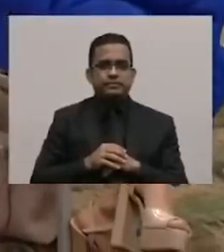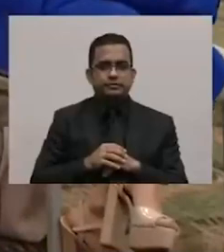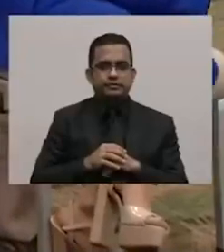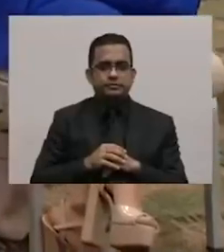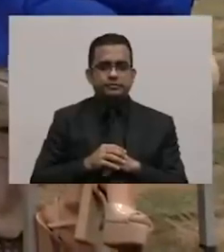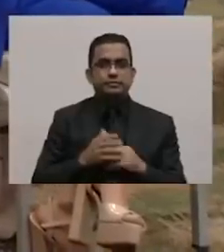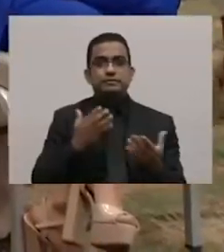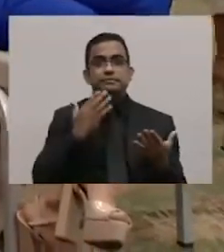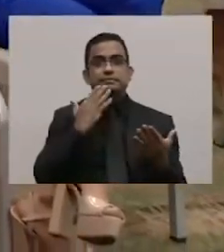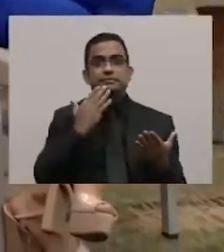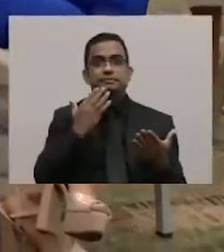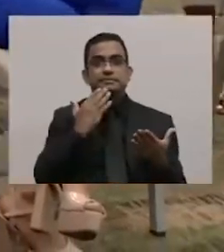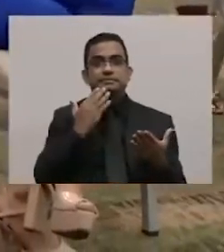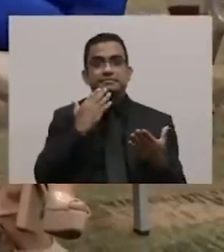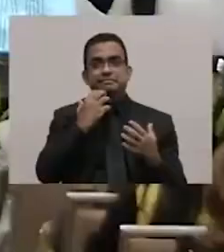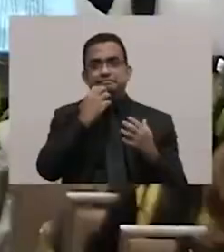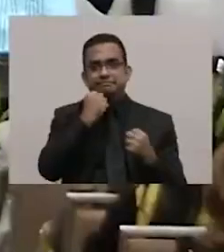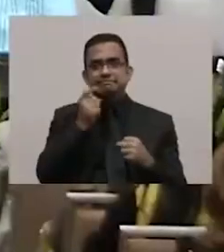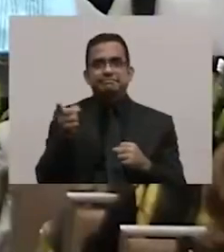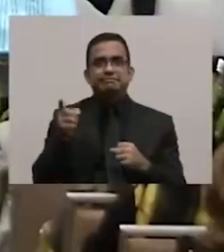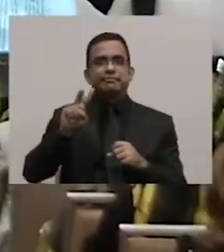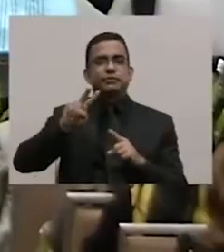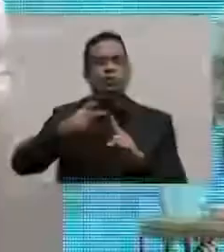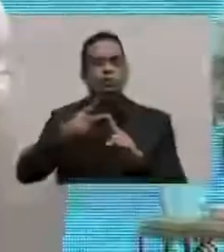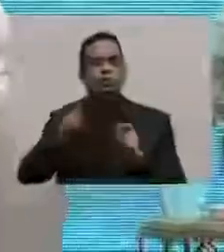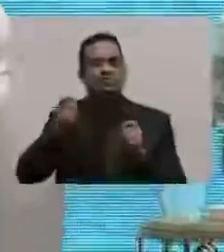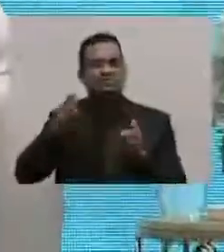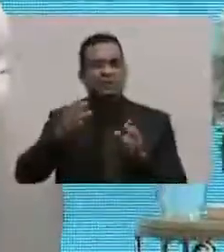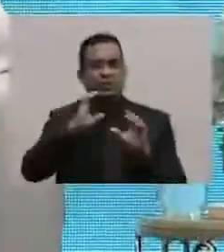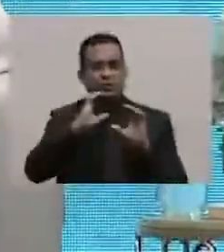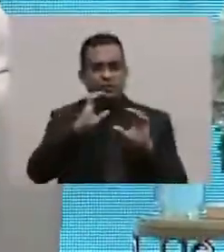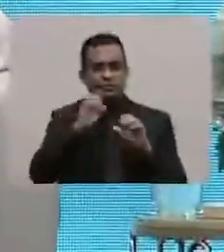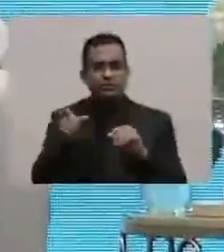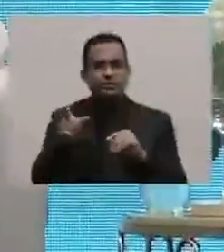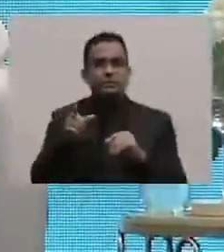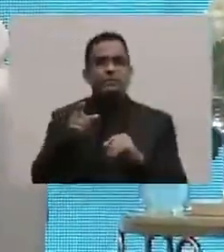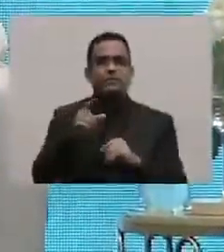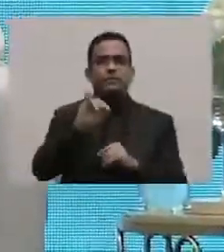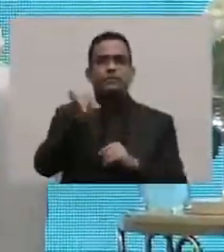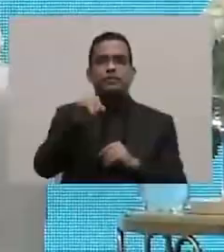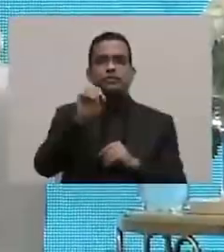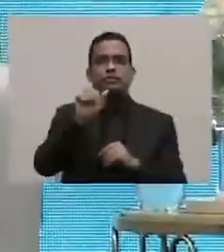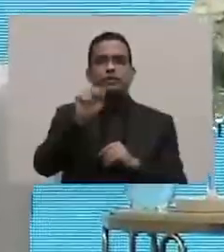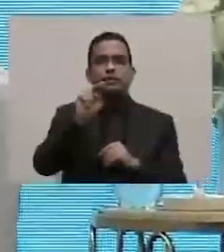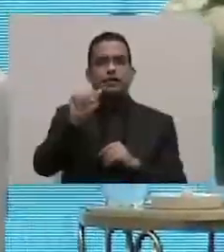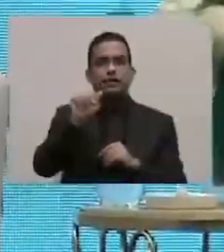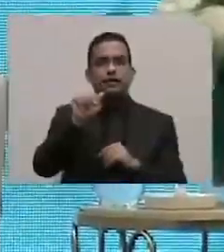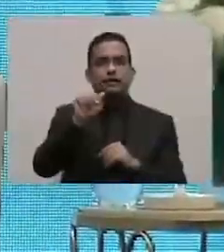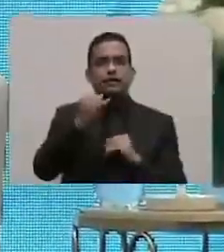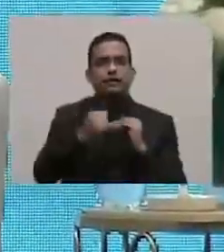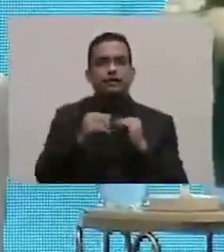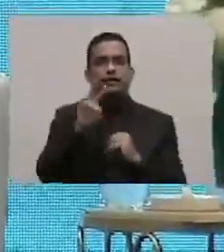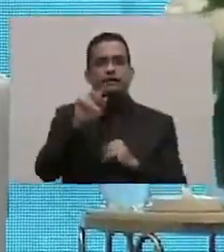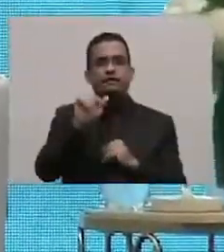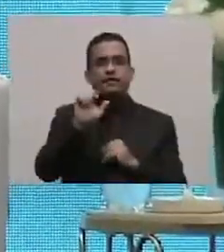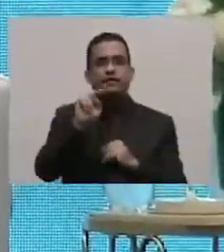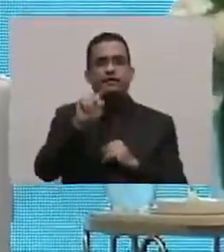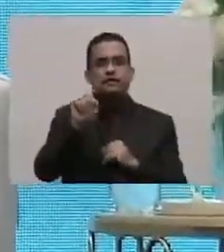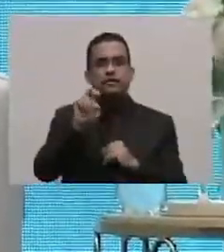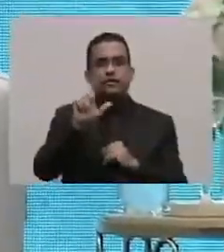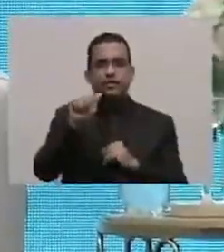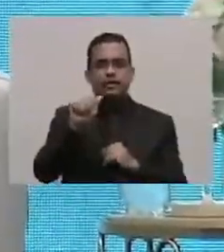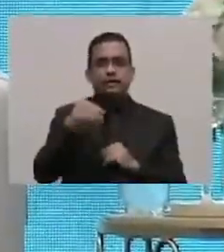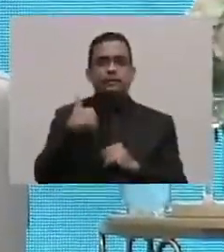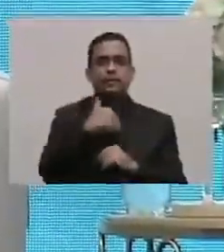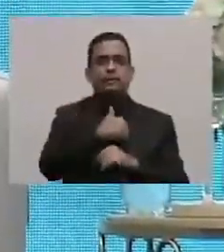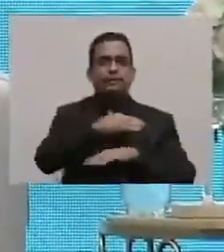Muchas gracias a nuestra querida subdirectora de comunicaciones, la doctora Joana Valenzuela. Un saludo a los miembros del